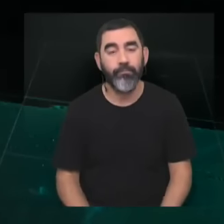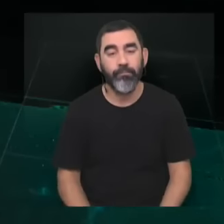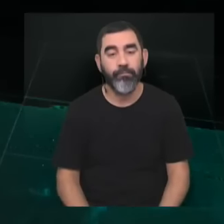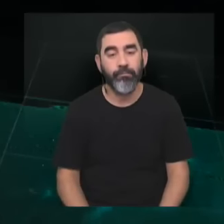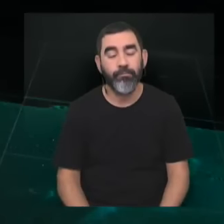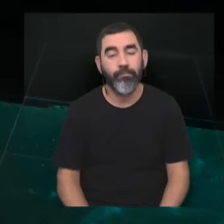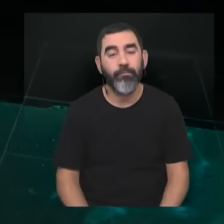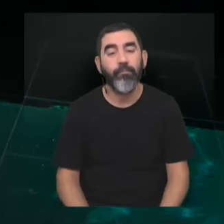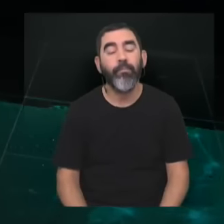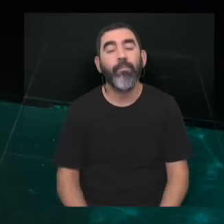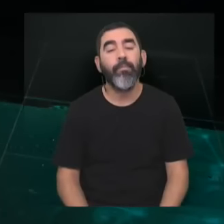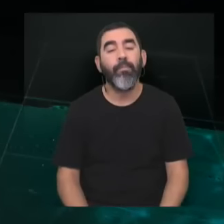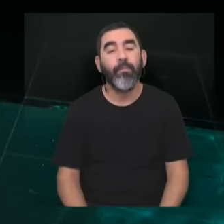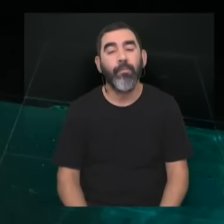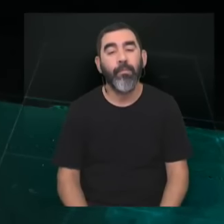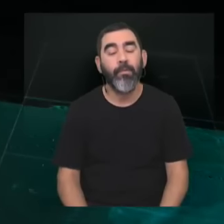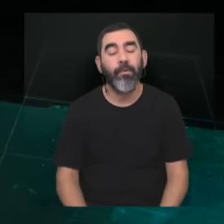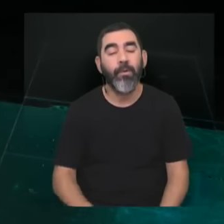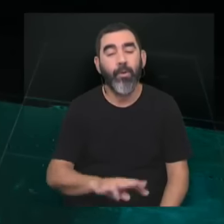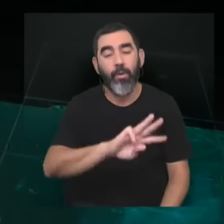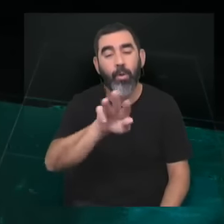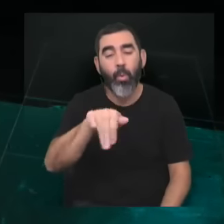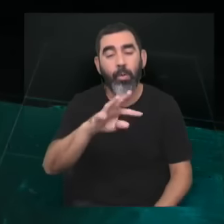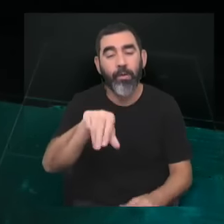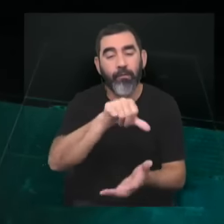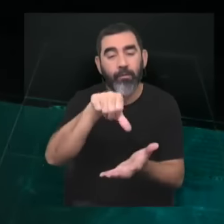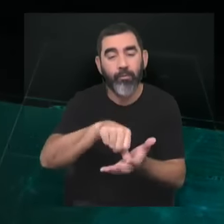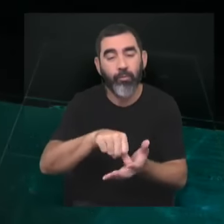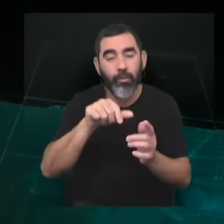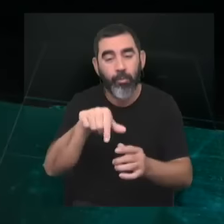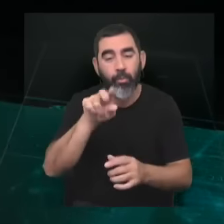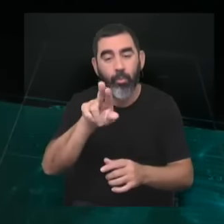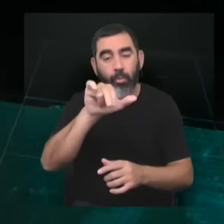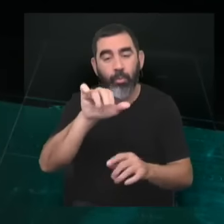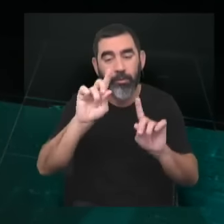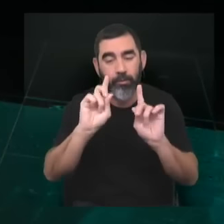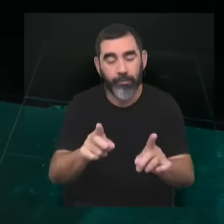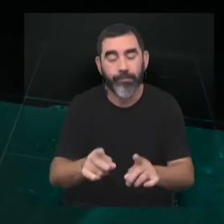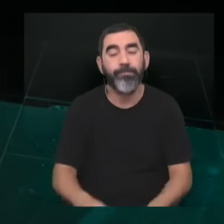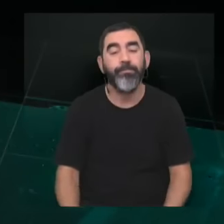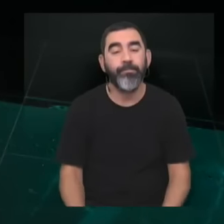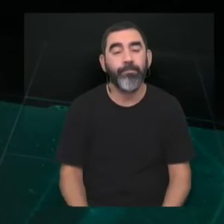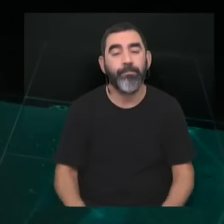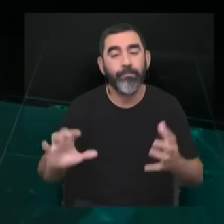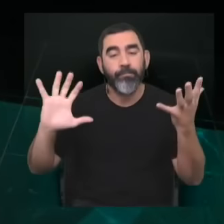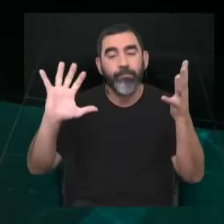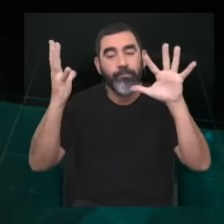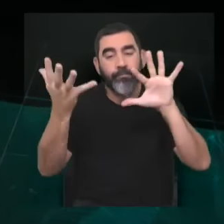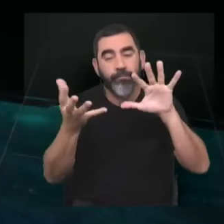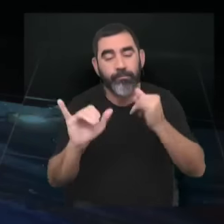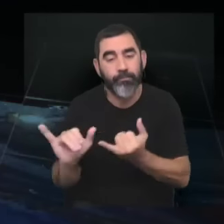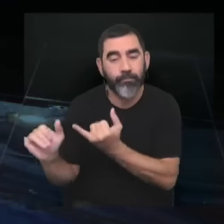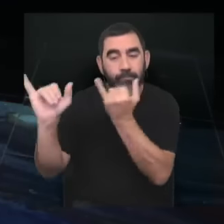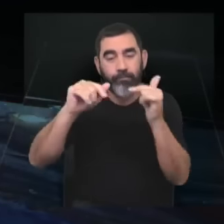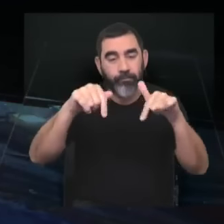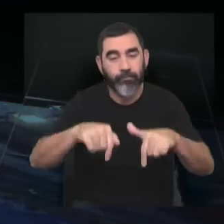debut de la Copa América también por YouTube y por tv.uan orama Vamos a repasar rápidamente como viene